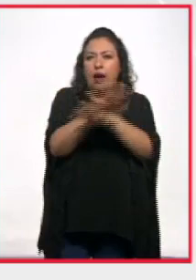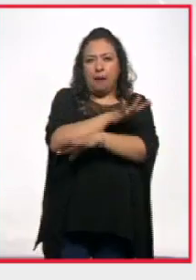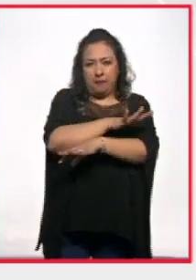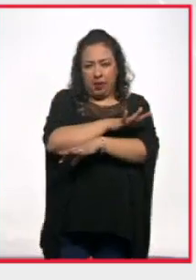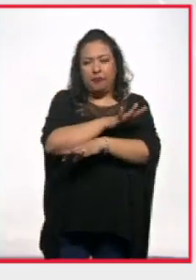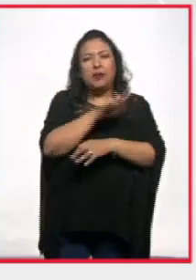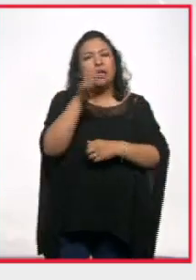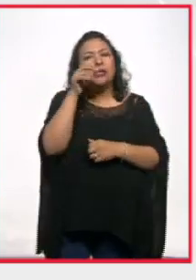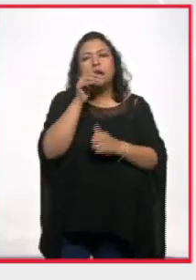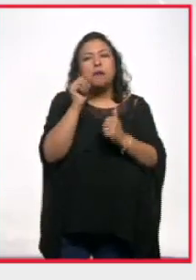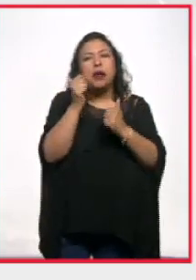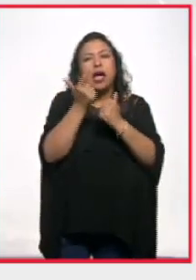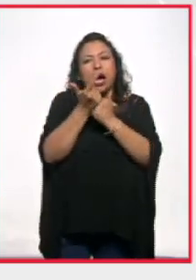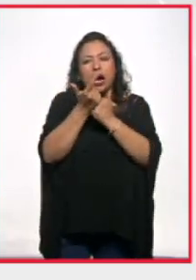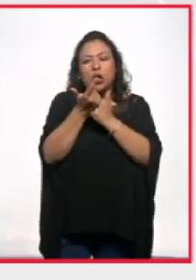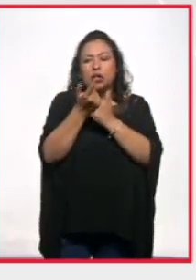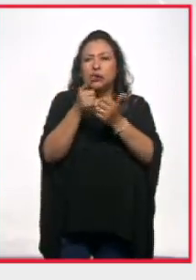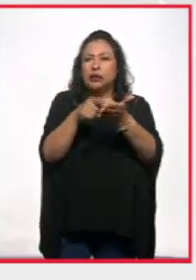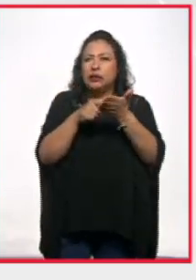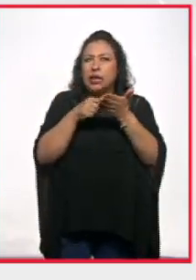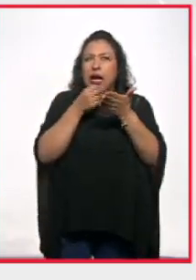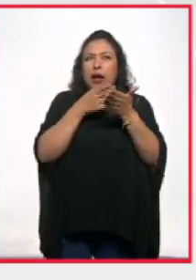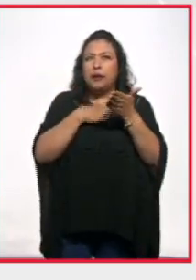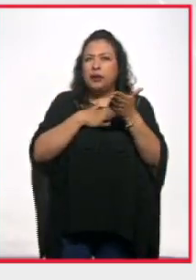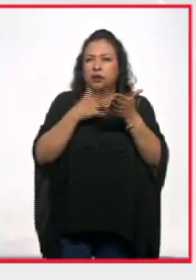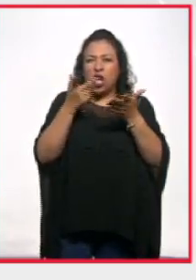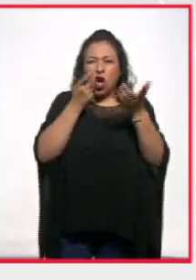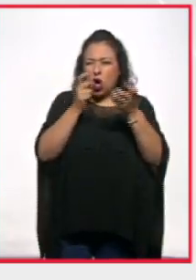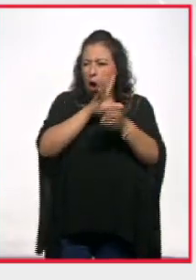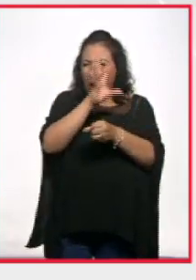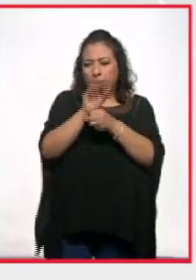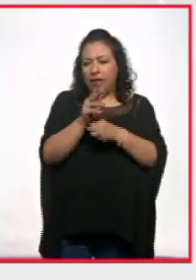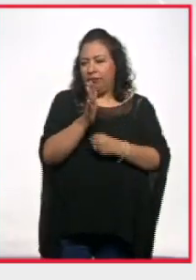lugar y siempre hay algo que nos dice no controlas todo.